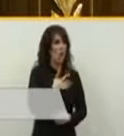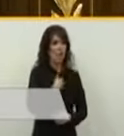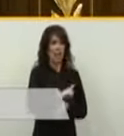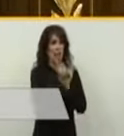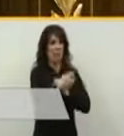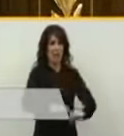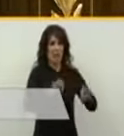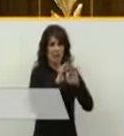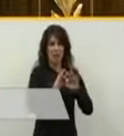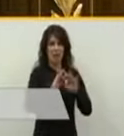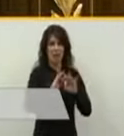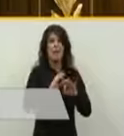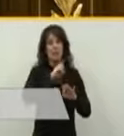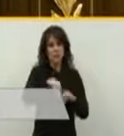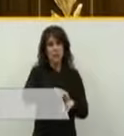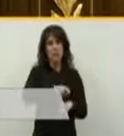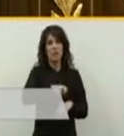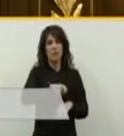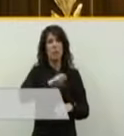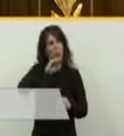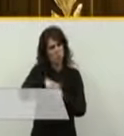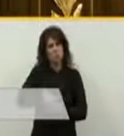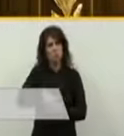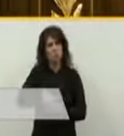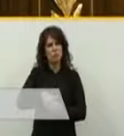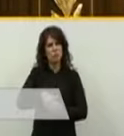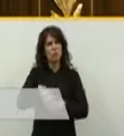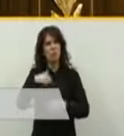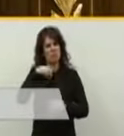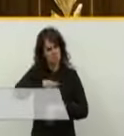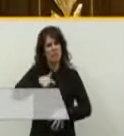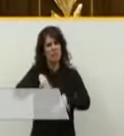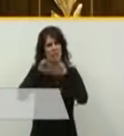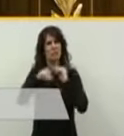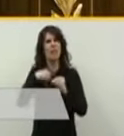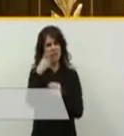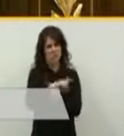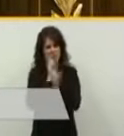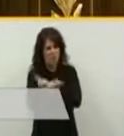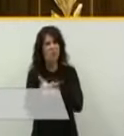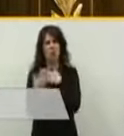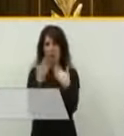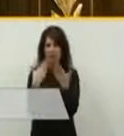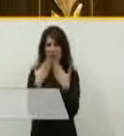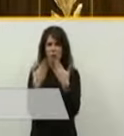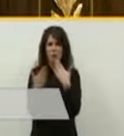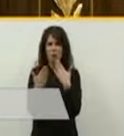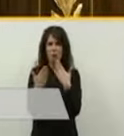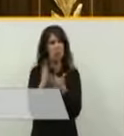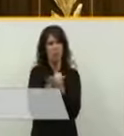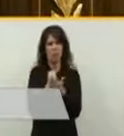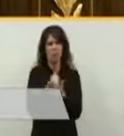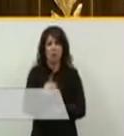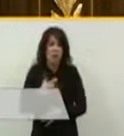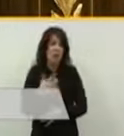también por el sí, los que hemos entendido que hace falta cambios, hemos entendido que hace falta diálogo y yo lamento, lamento que el señor Rajoy vote